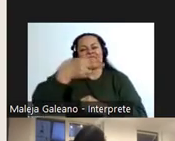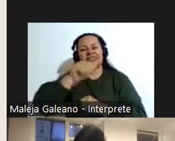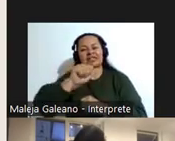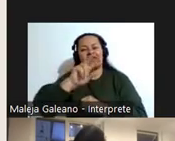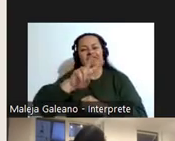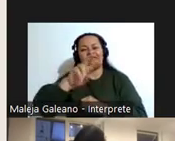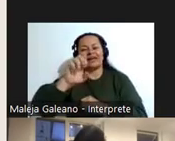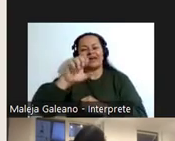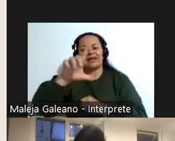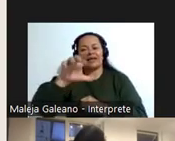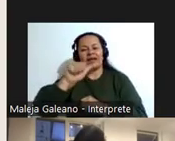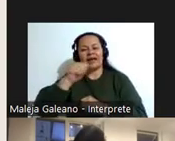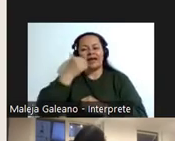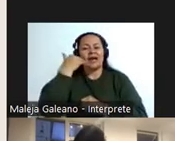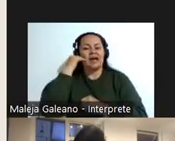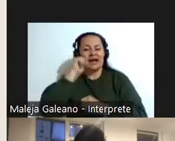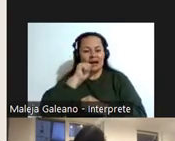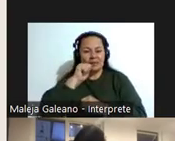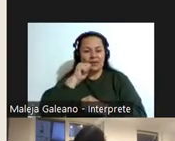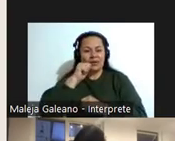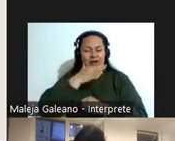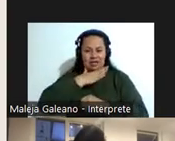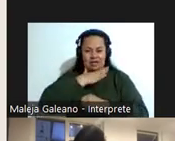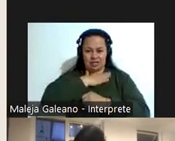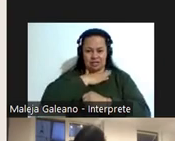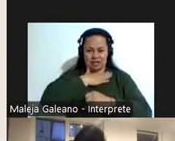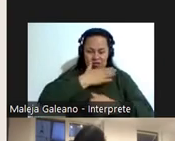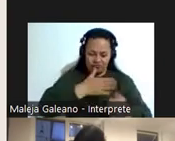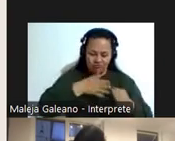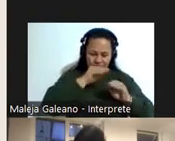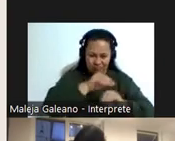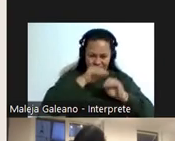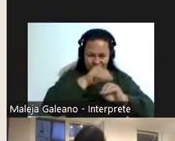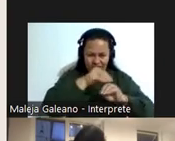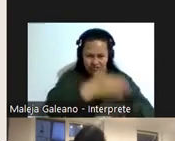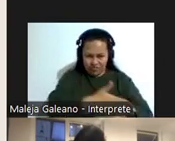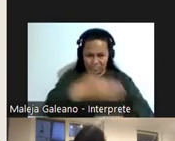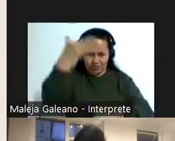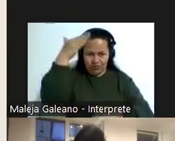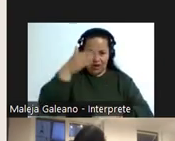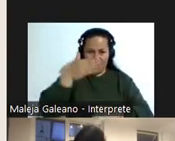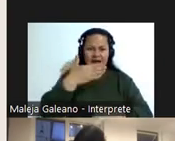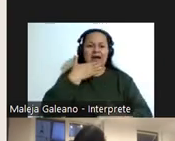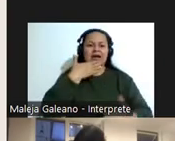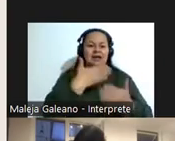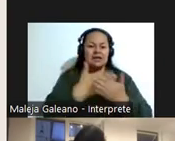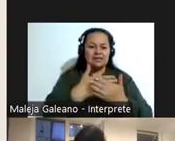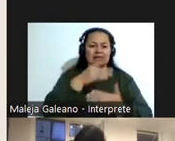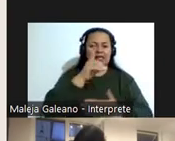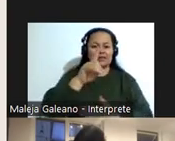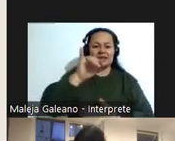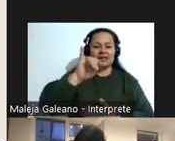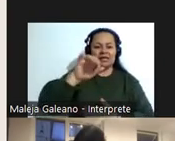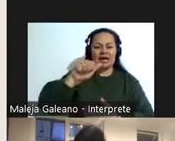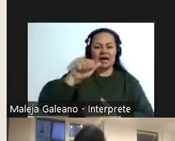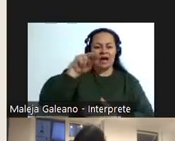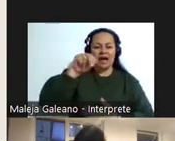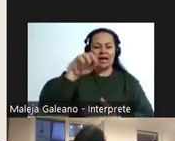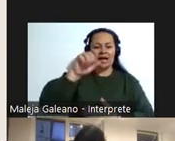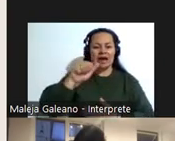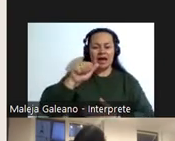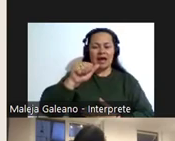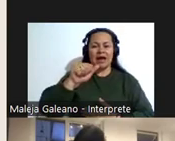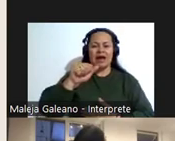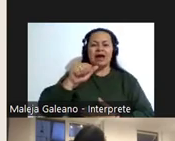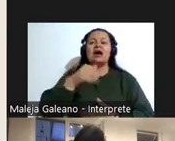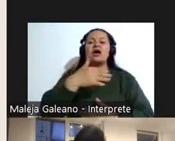Chabela fue la mujer que me crió y gracias a Diana Albarrán González, que es una profe muy querida mexicana